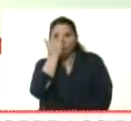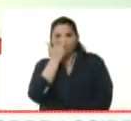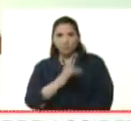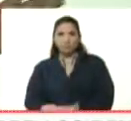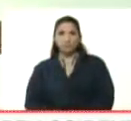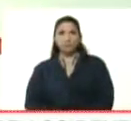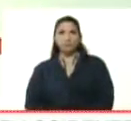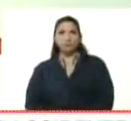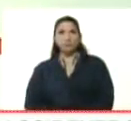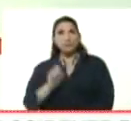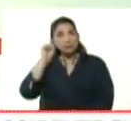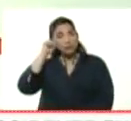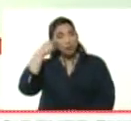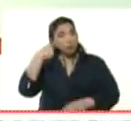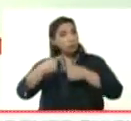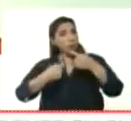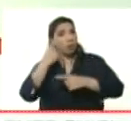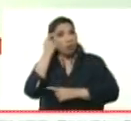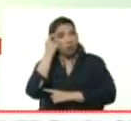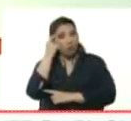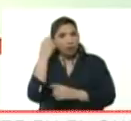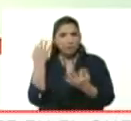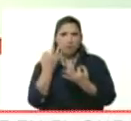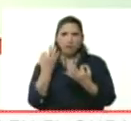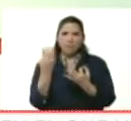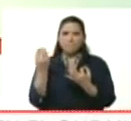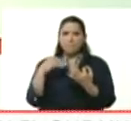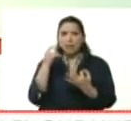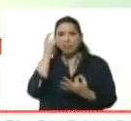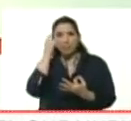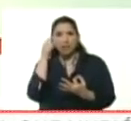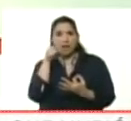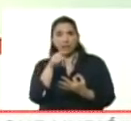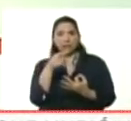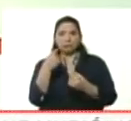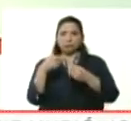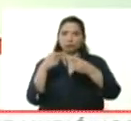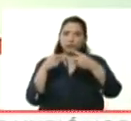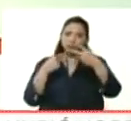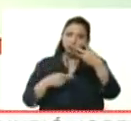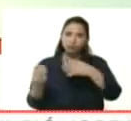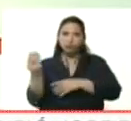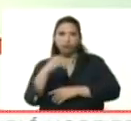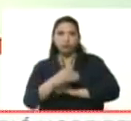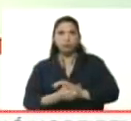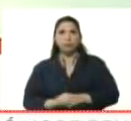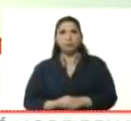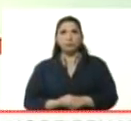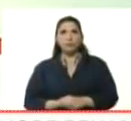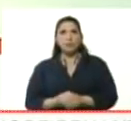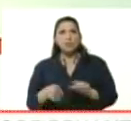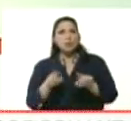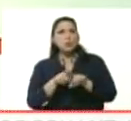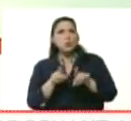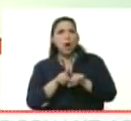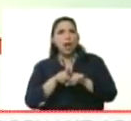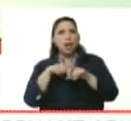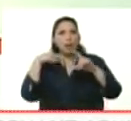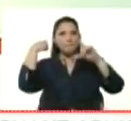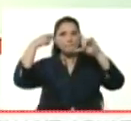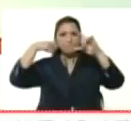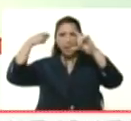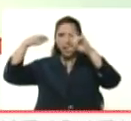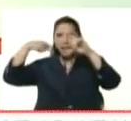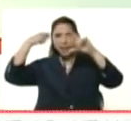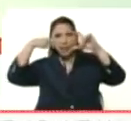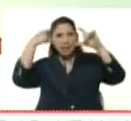Uno recuerda todos los días, de verdad, ¿no? Y más por estos días, todo es, ¿cómo se llama? Como una película, ¿no? ¿Dónde estábamos